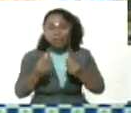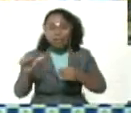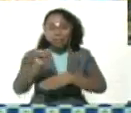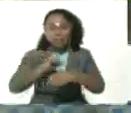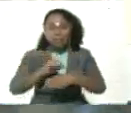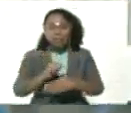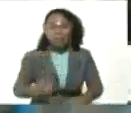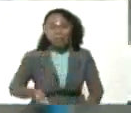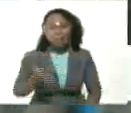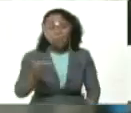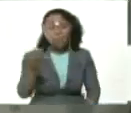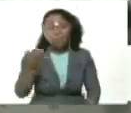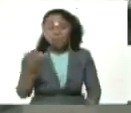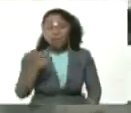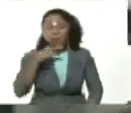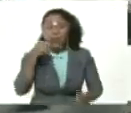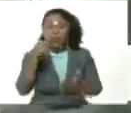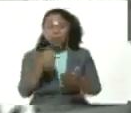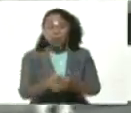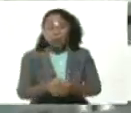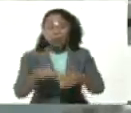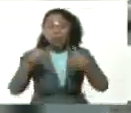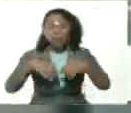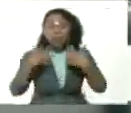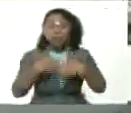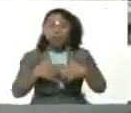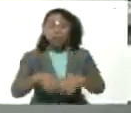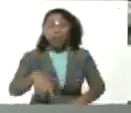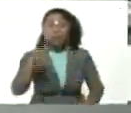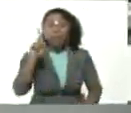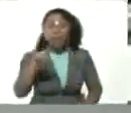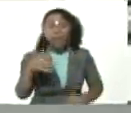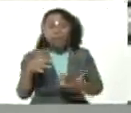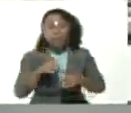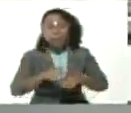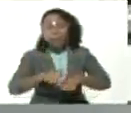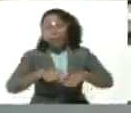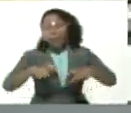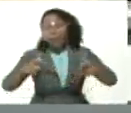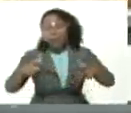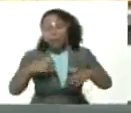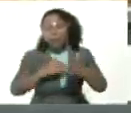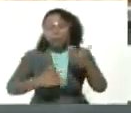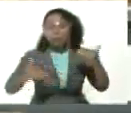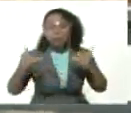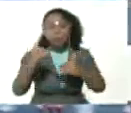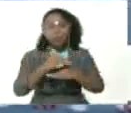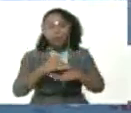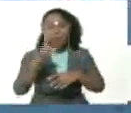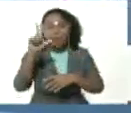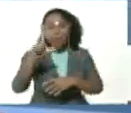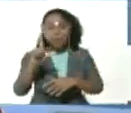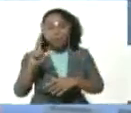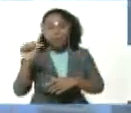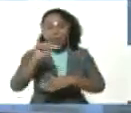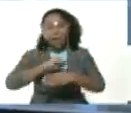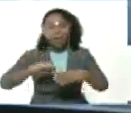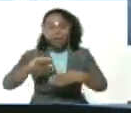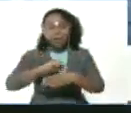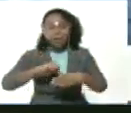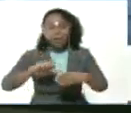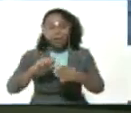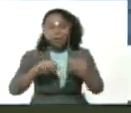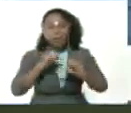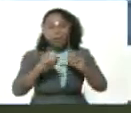importante, presidente, mencionarle que esta empresa es una de las que mayor cantidad de litros de aceite aporta de la producción